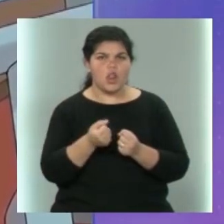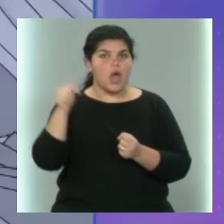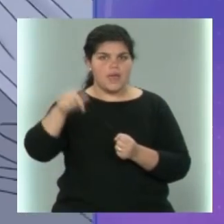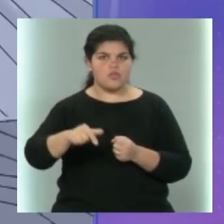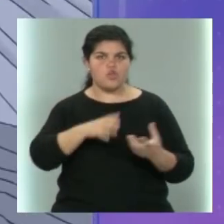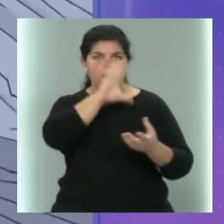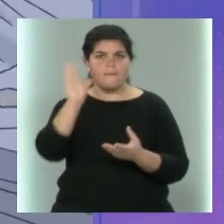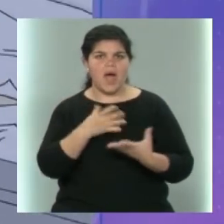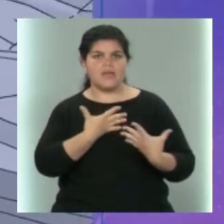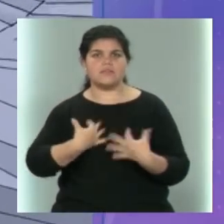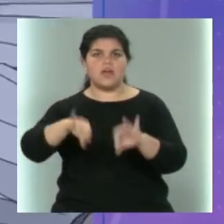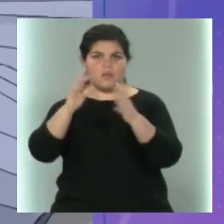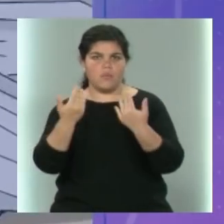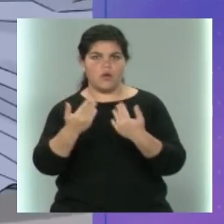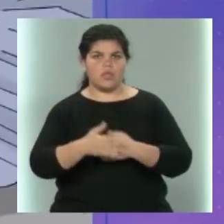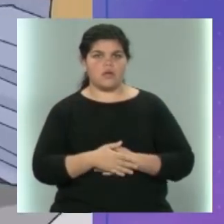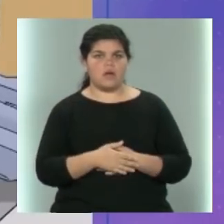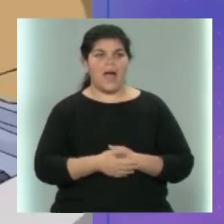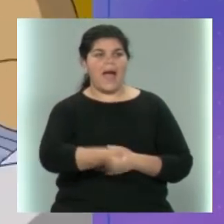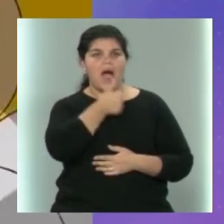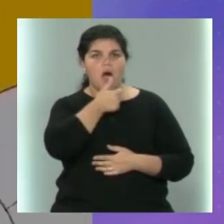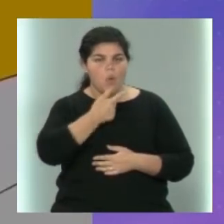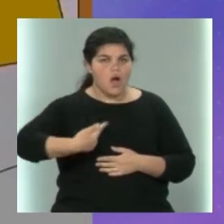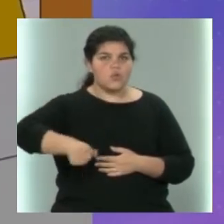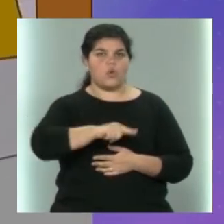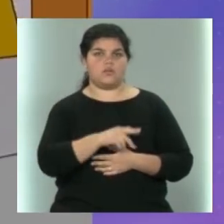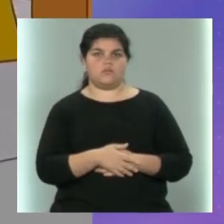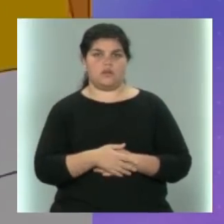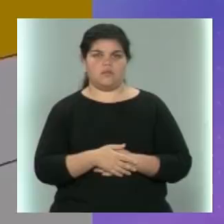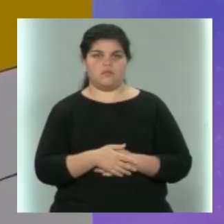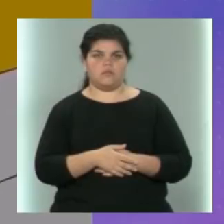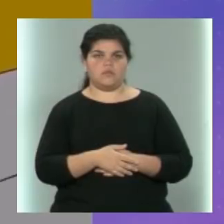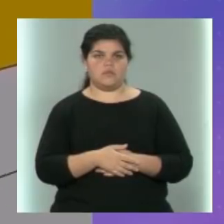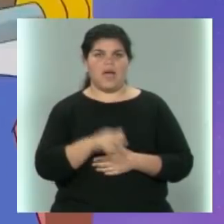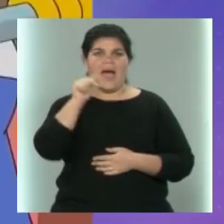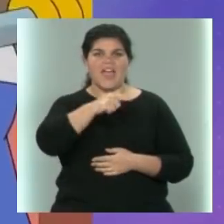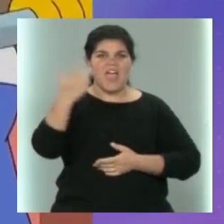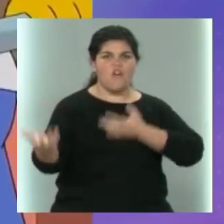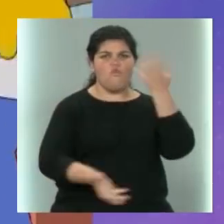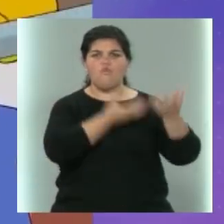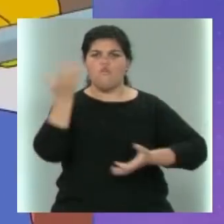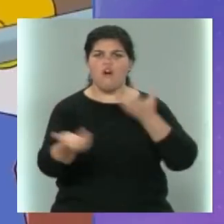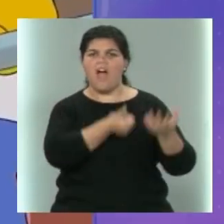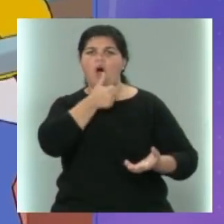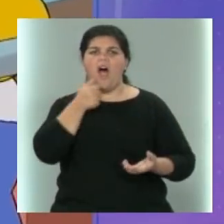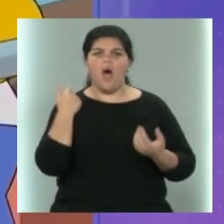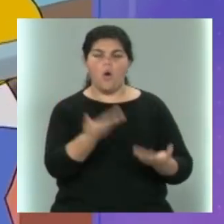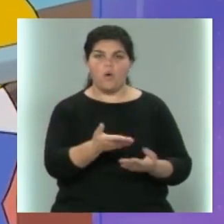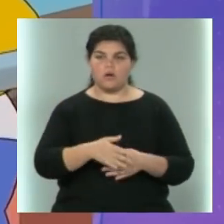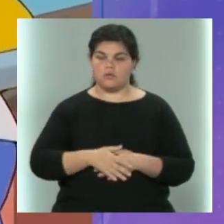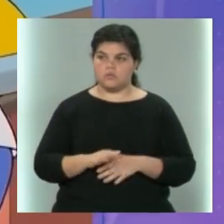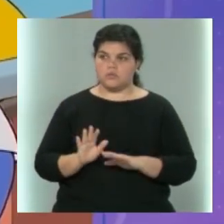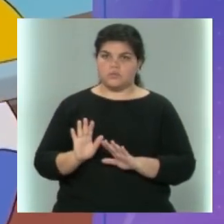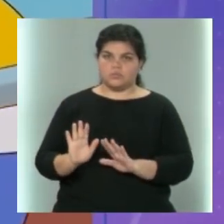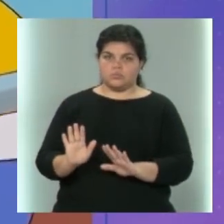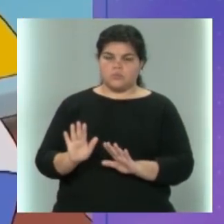al país. Nuestra agua estaba en llamas. Espera. Por